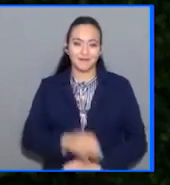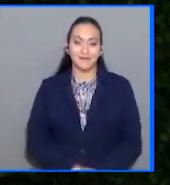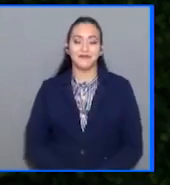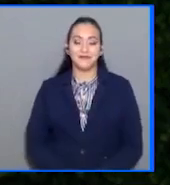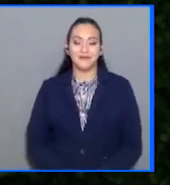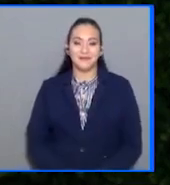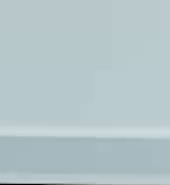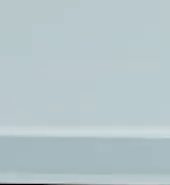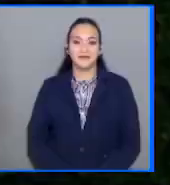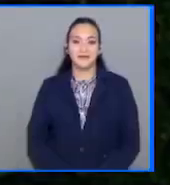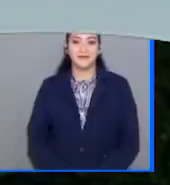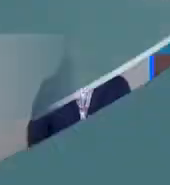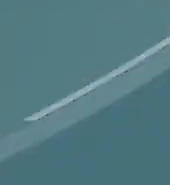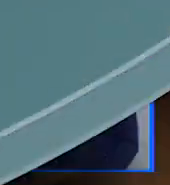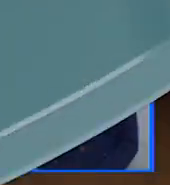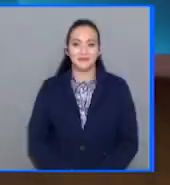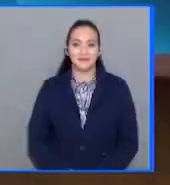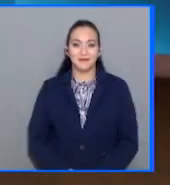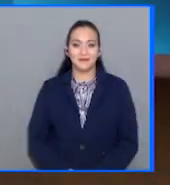Murillo.